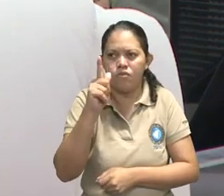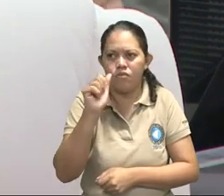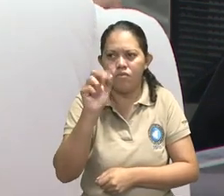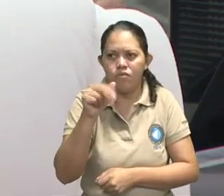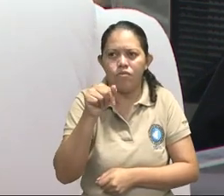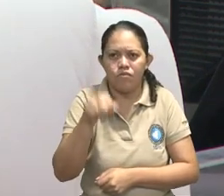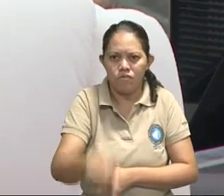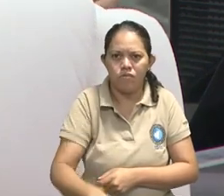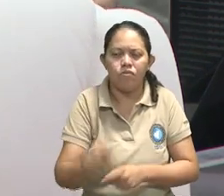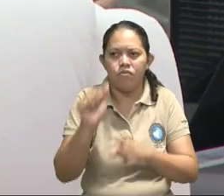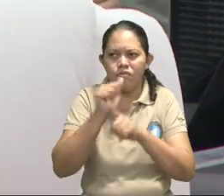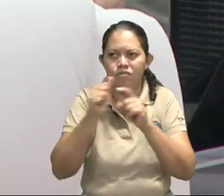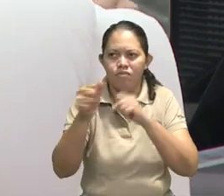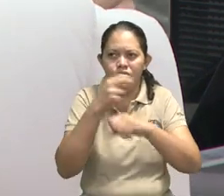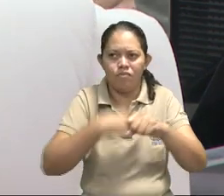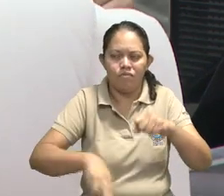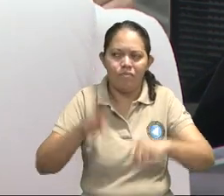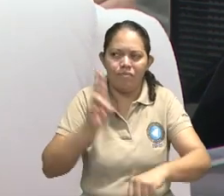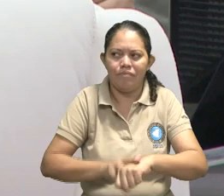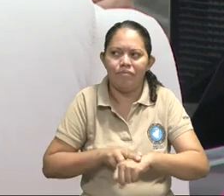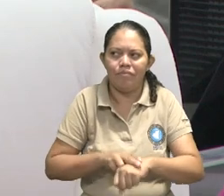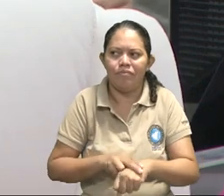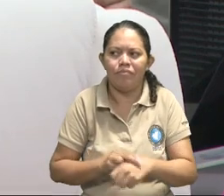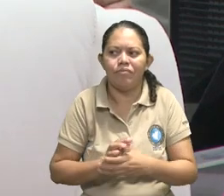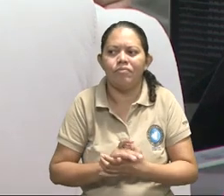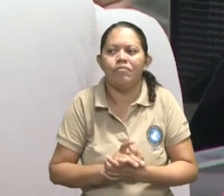de nuestra Asamblea Nacional.